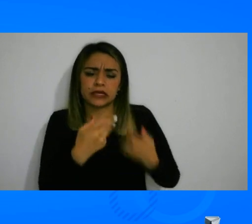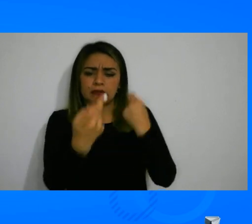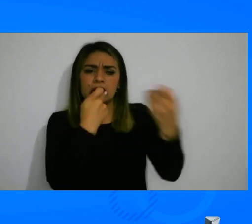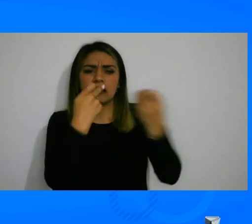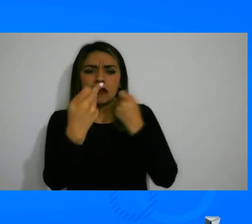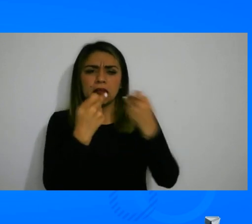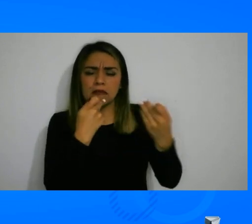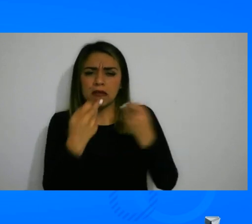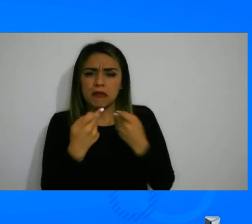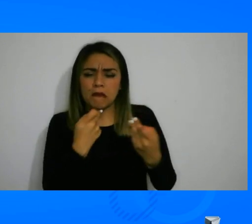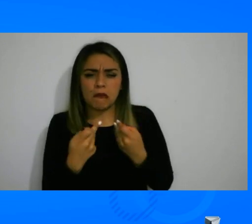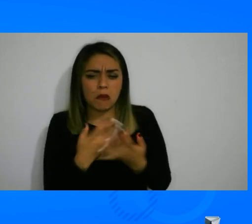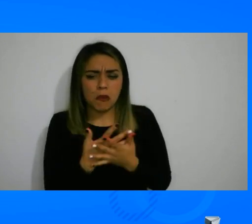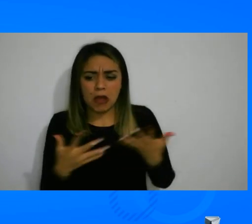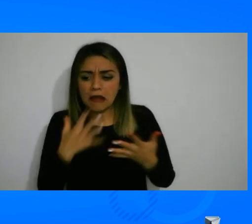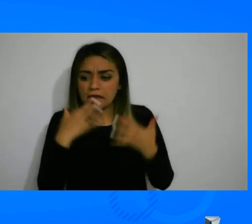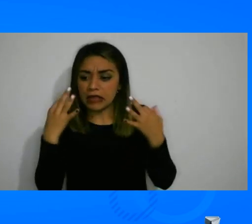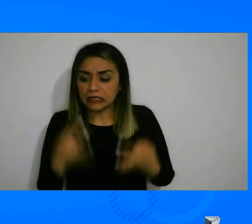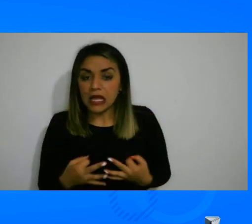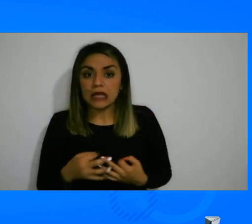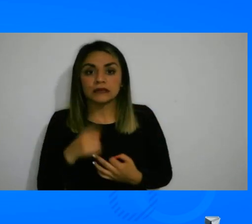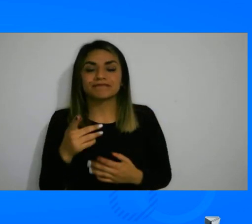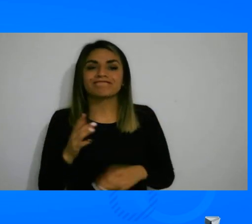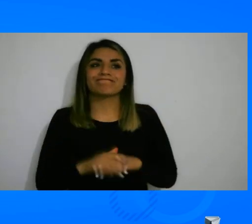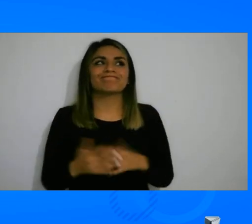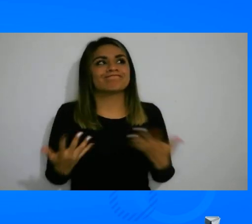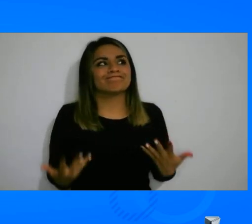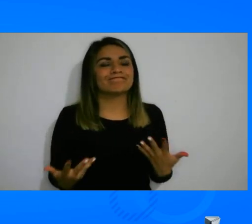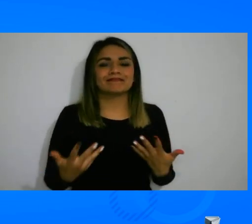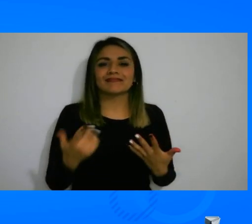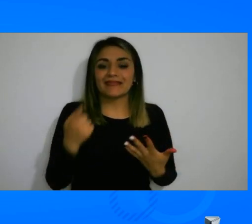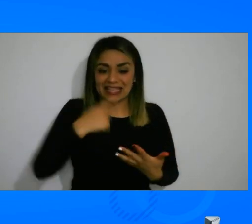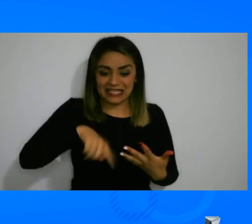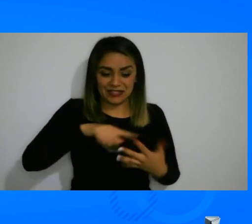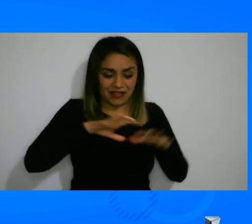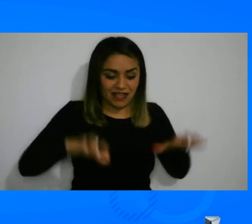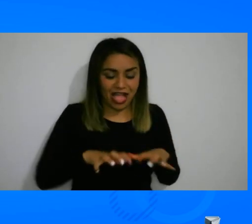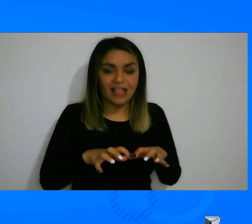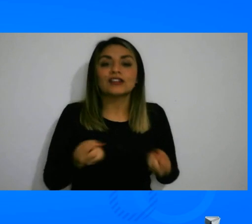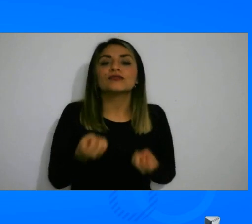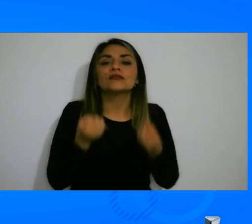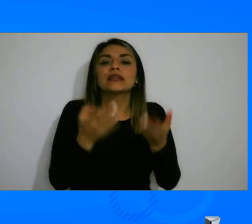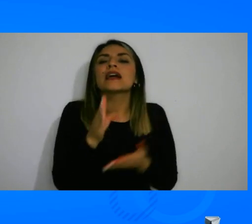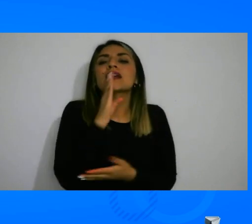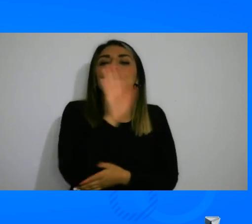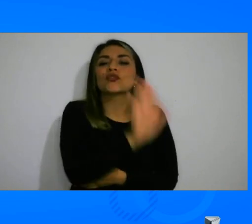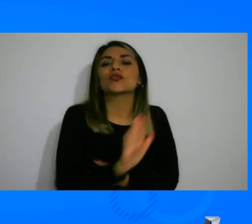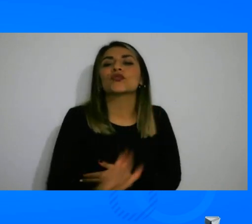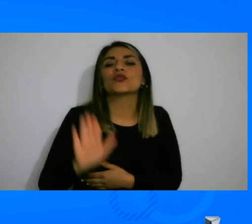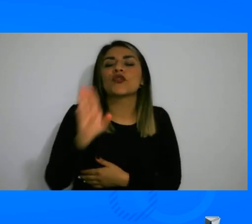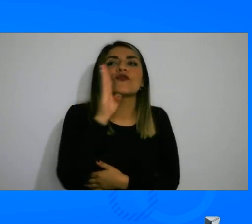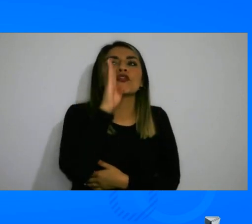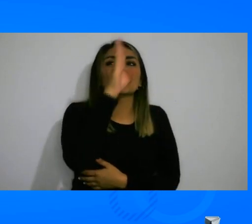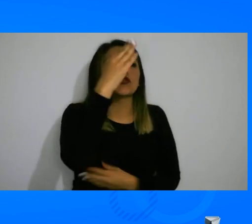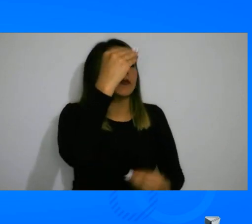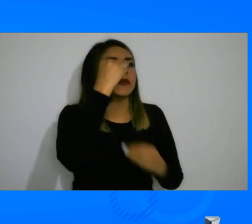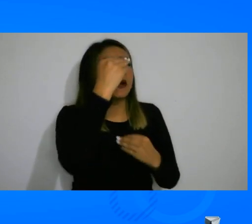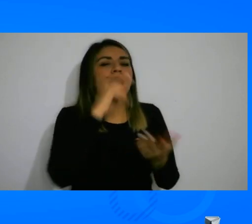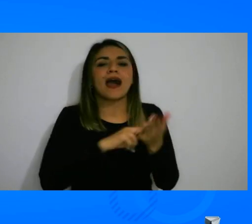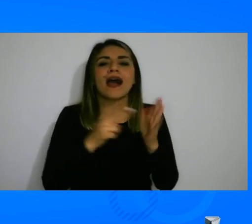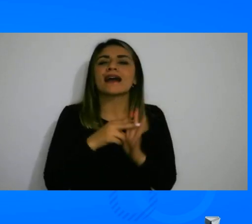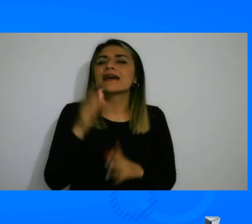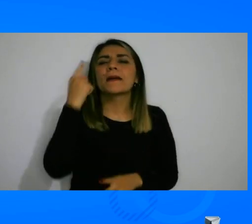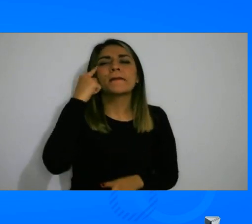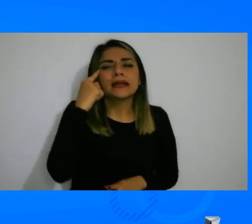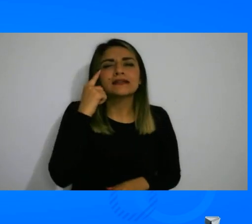explicarnos. Realmente, Yoleidis, es que esto es para ustedes, las cátedras Preparando mi Futuro son para ustedes,